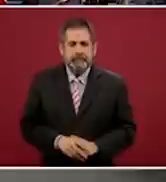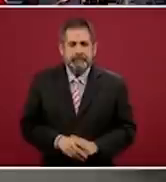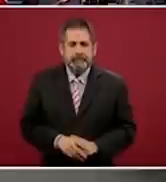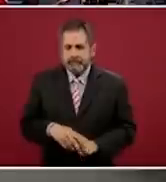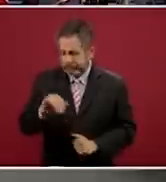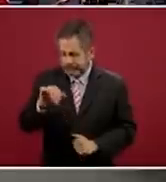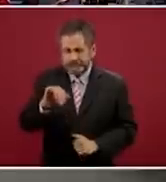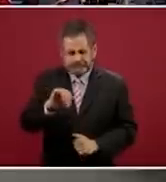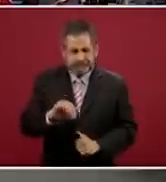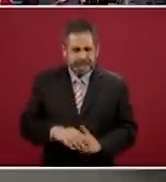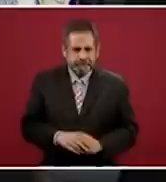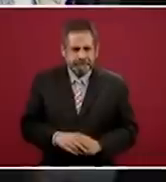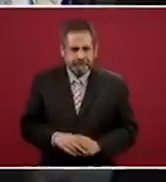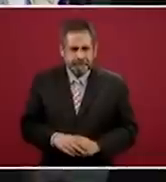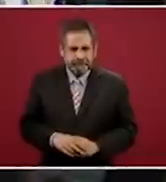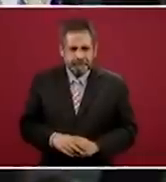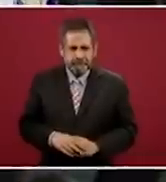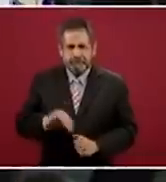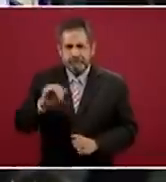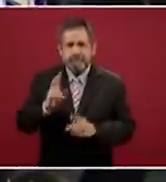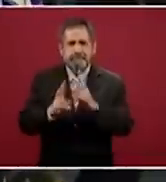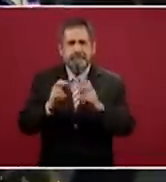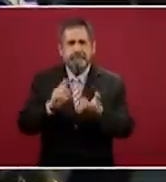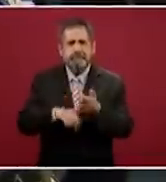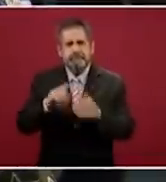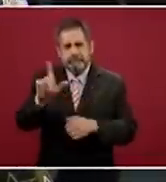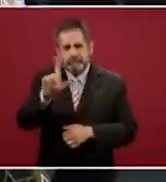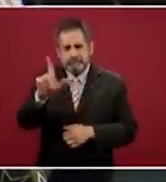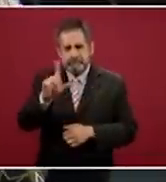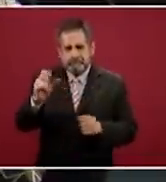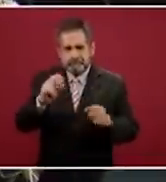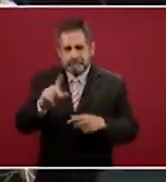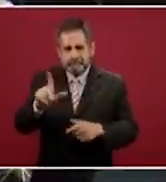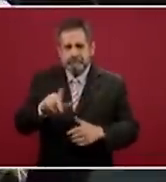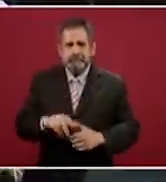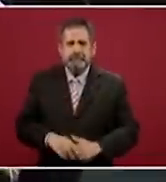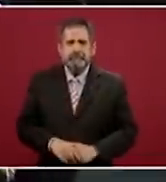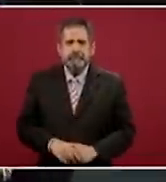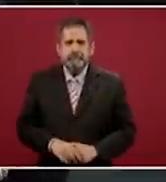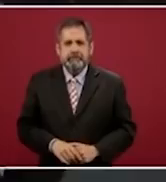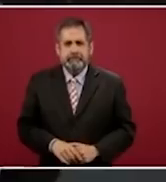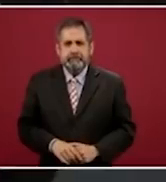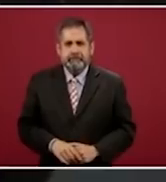Sí, sí. Hablamos el lunes.